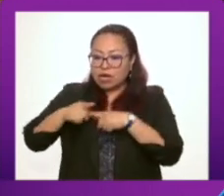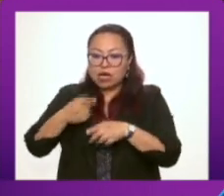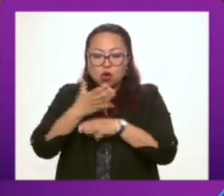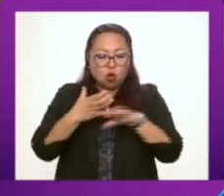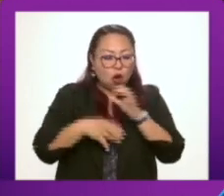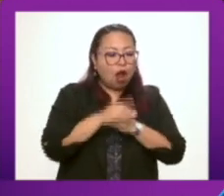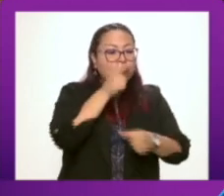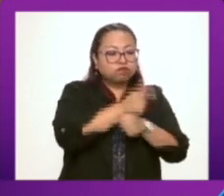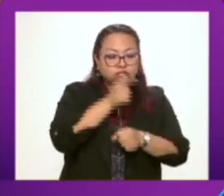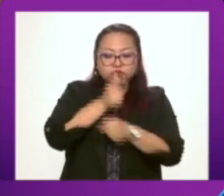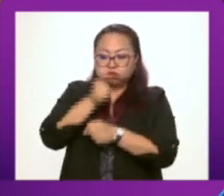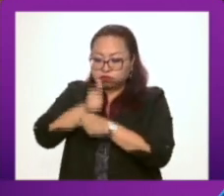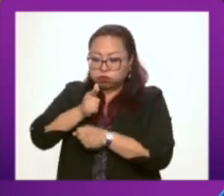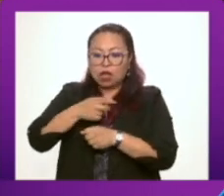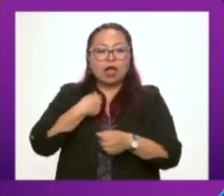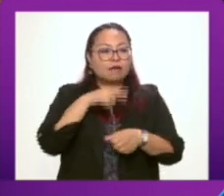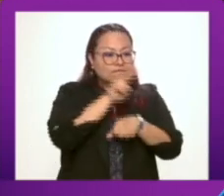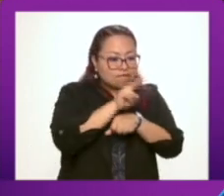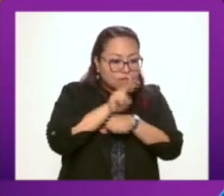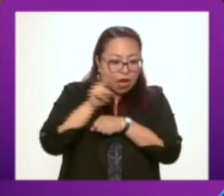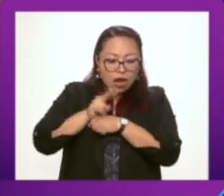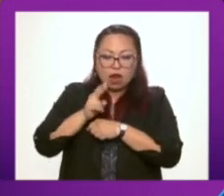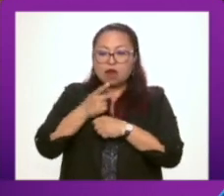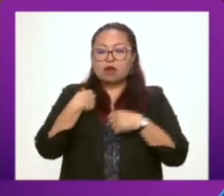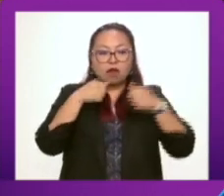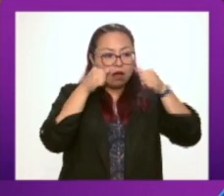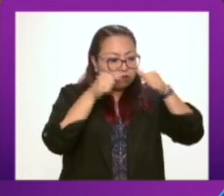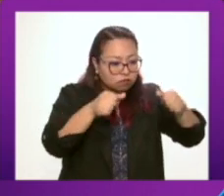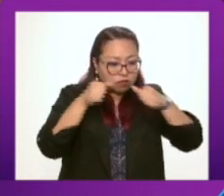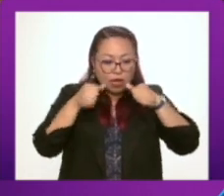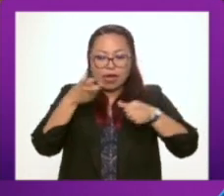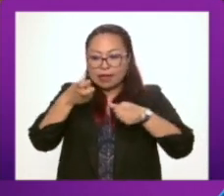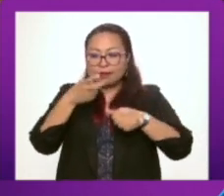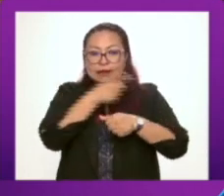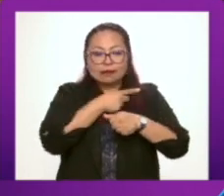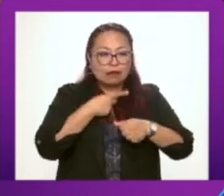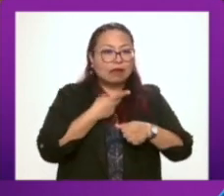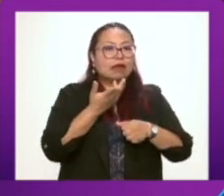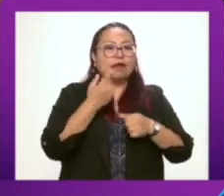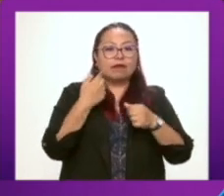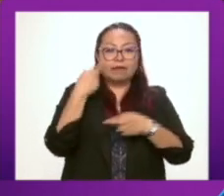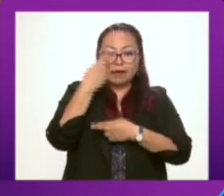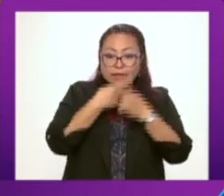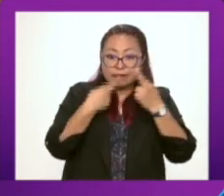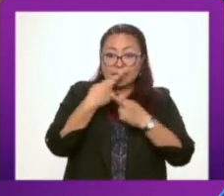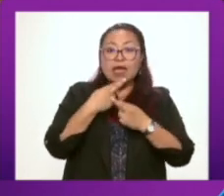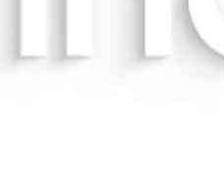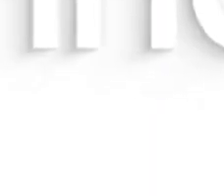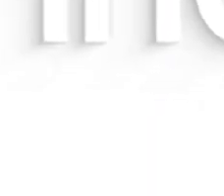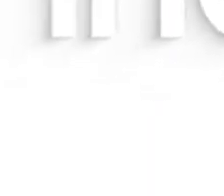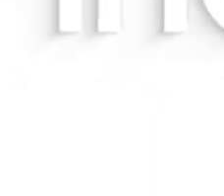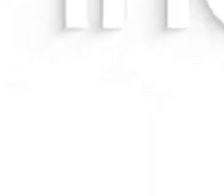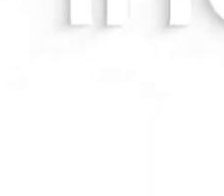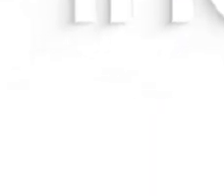hallazgos contempla observaciones que solo pueden ser disciplinarias o pueden ser resarcitorias